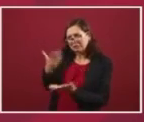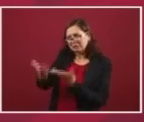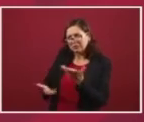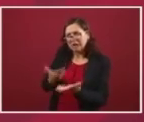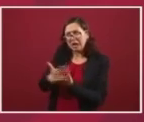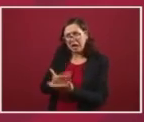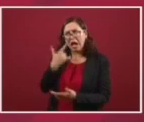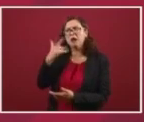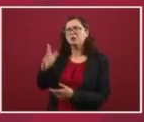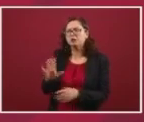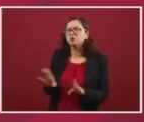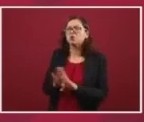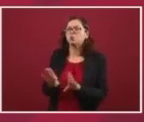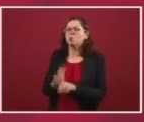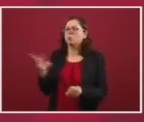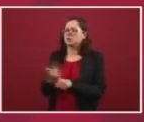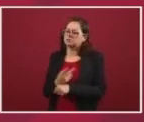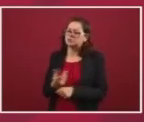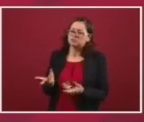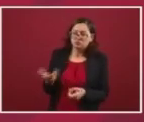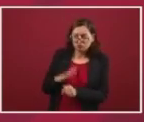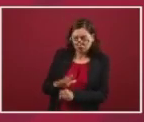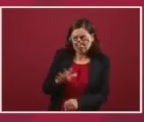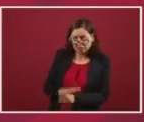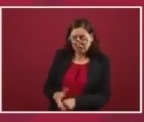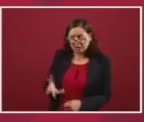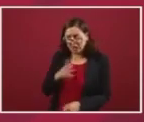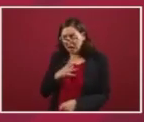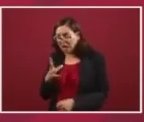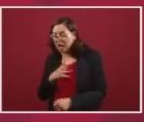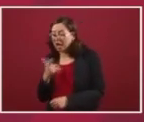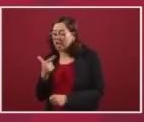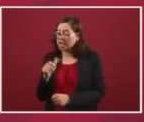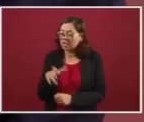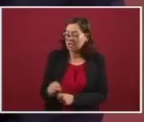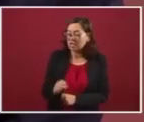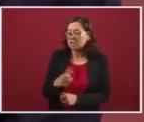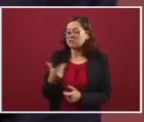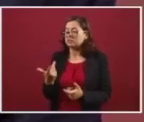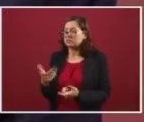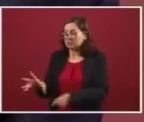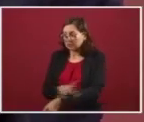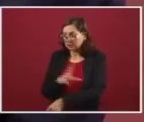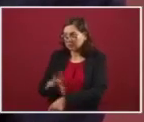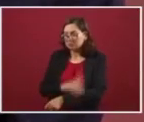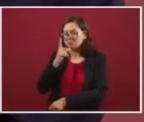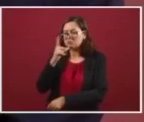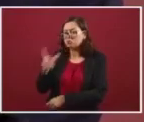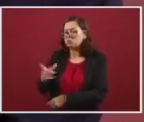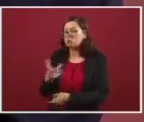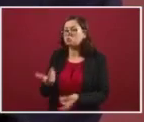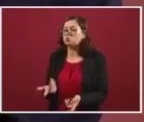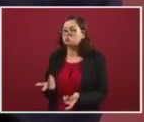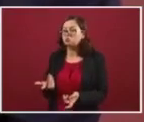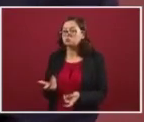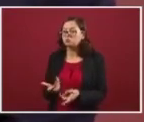ver cómo andamos en abasto de gas para energía eléctrica, cómo